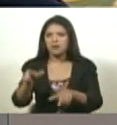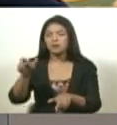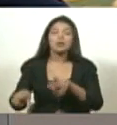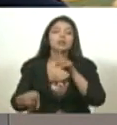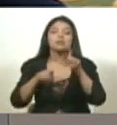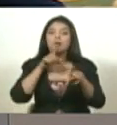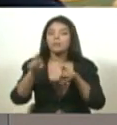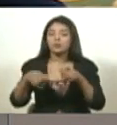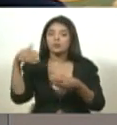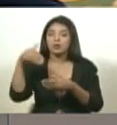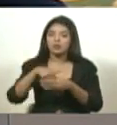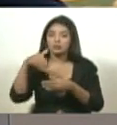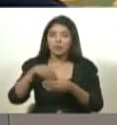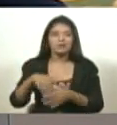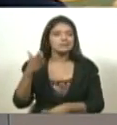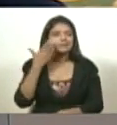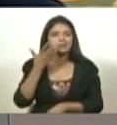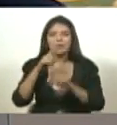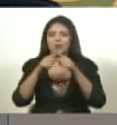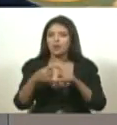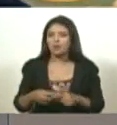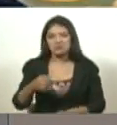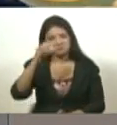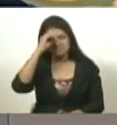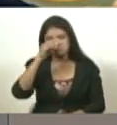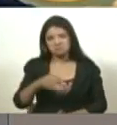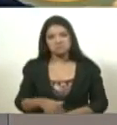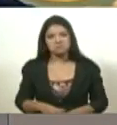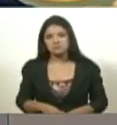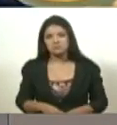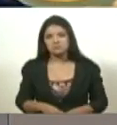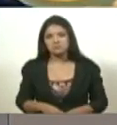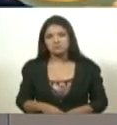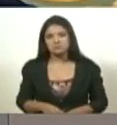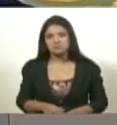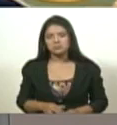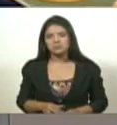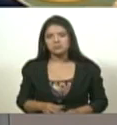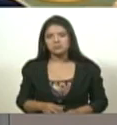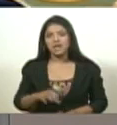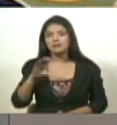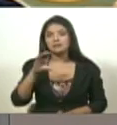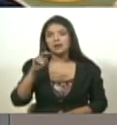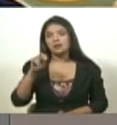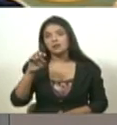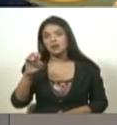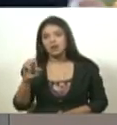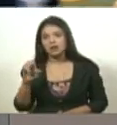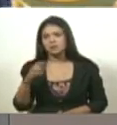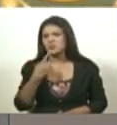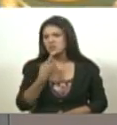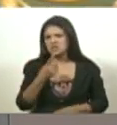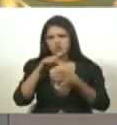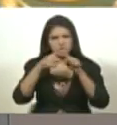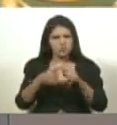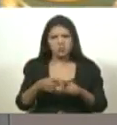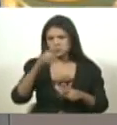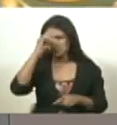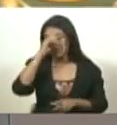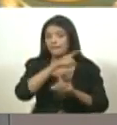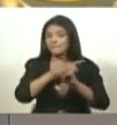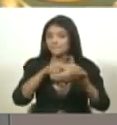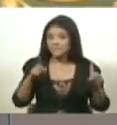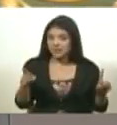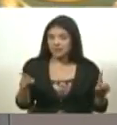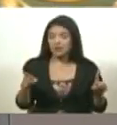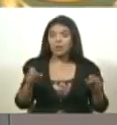consulta electoral saben la cuenta. De parte del Consejo Nacional Electoral no se ha dicho el número, pero Washington